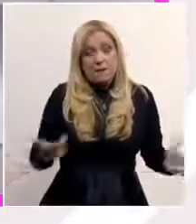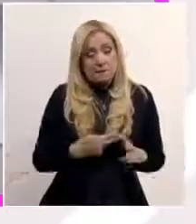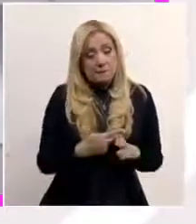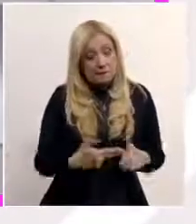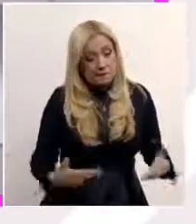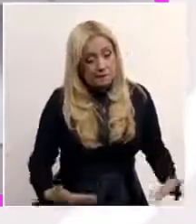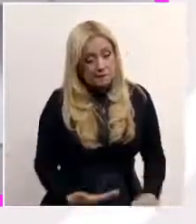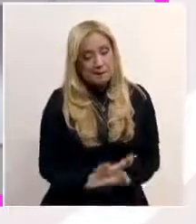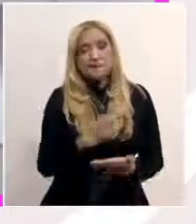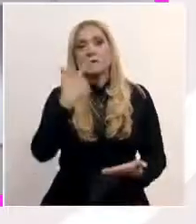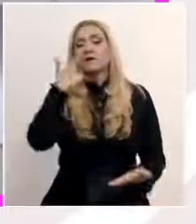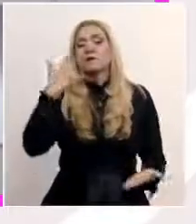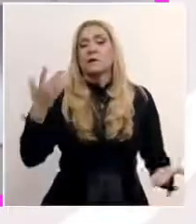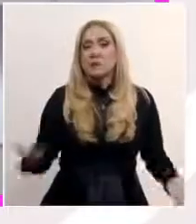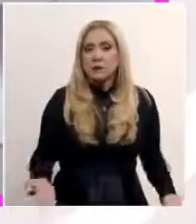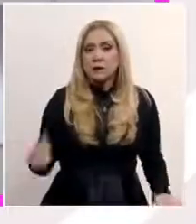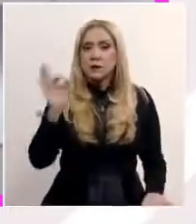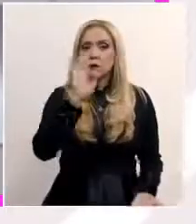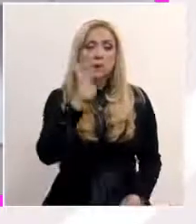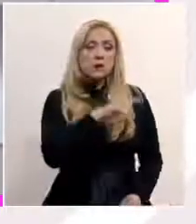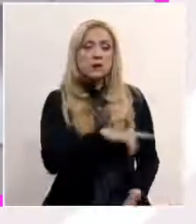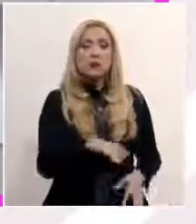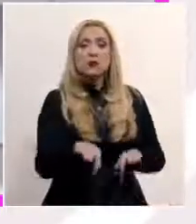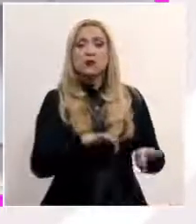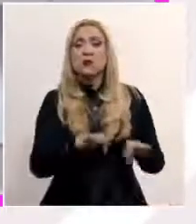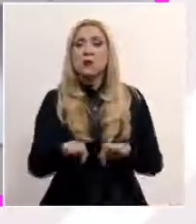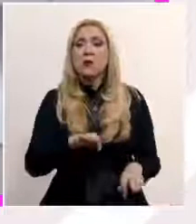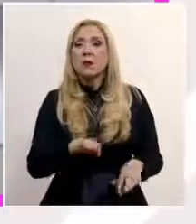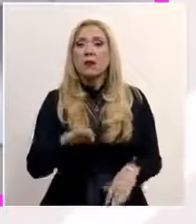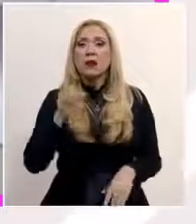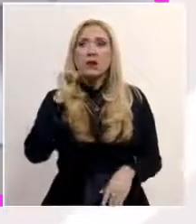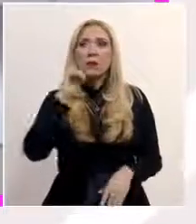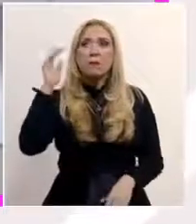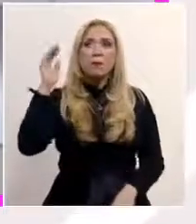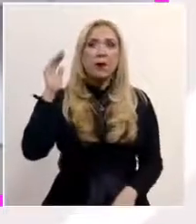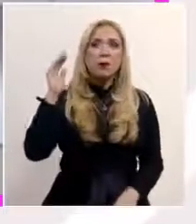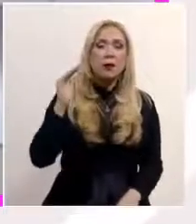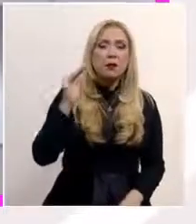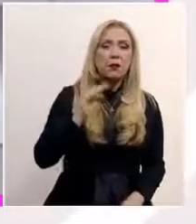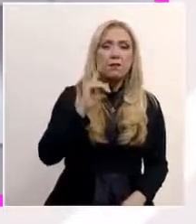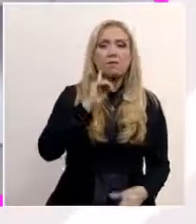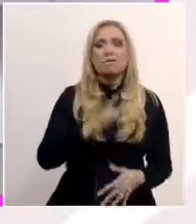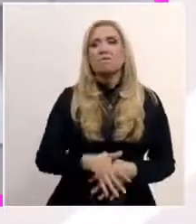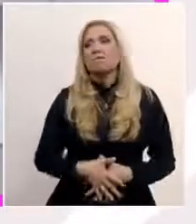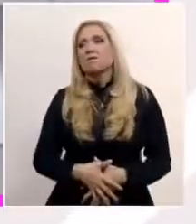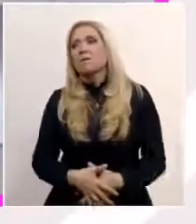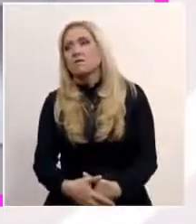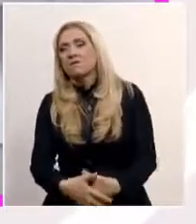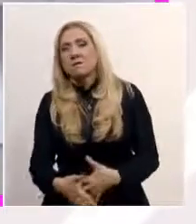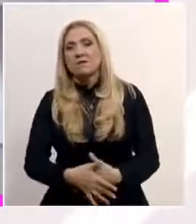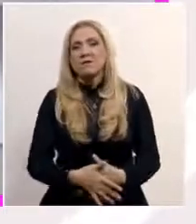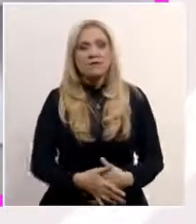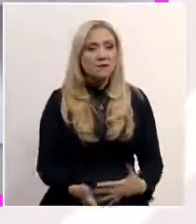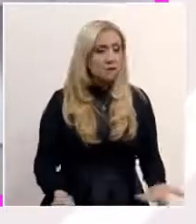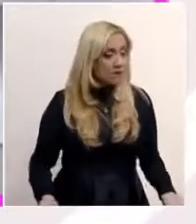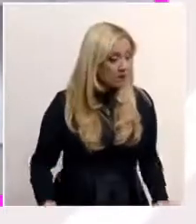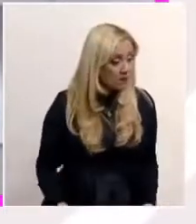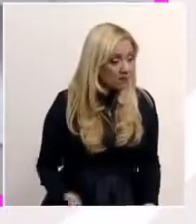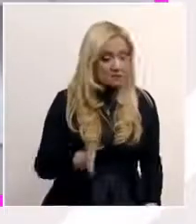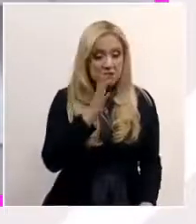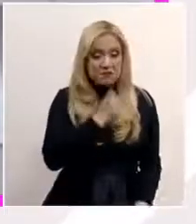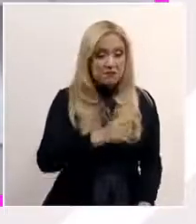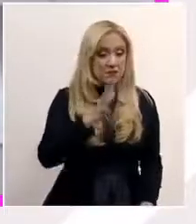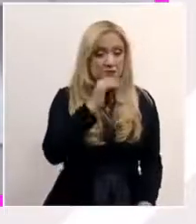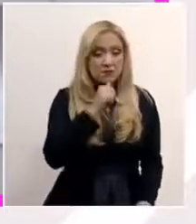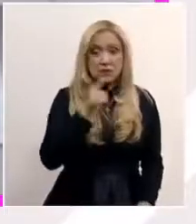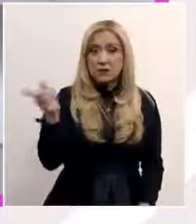si hay una baja de rendimiento entre cualquier empleado y también una mujer embarazada, y esta baja amerita